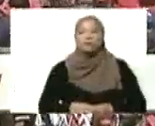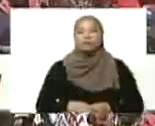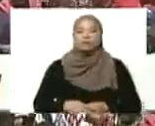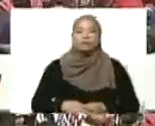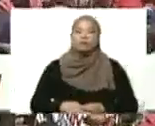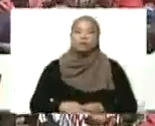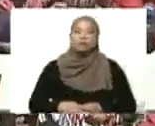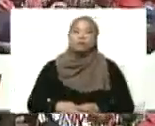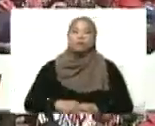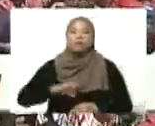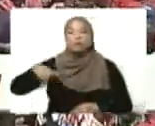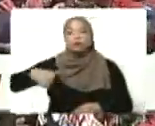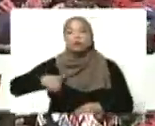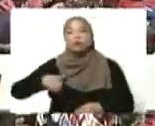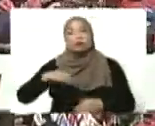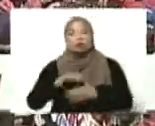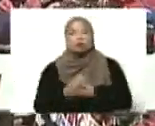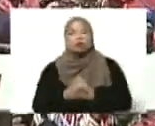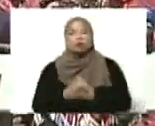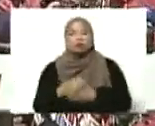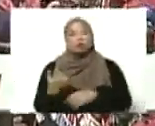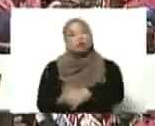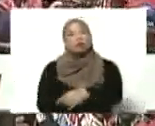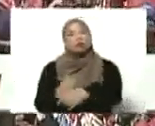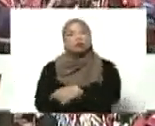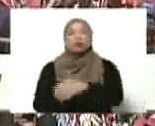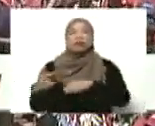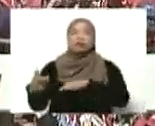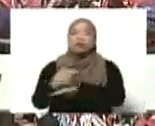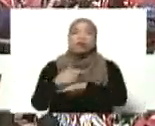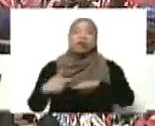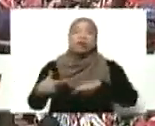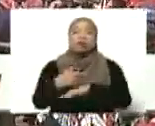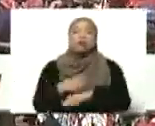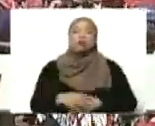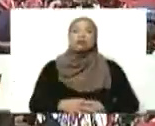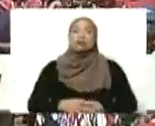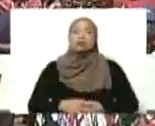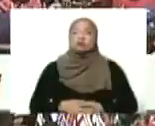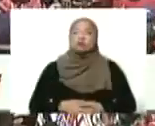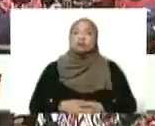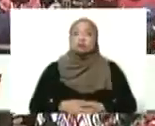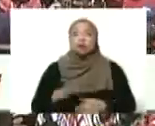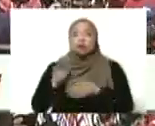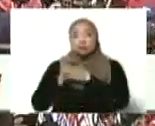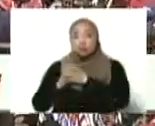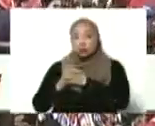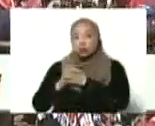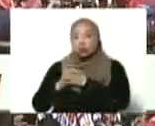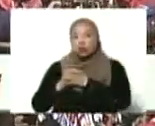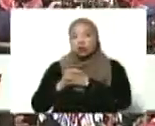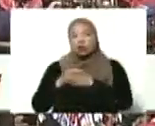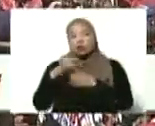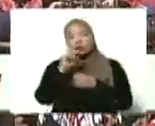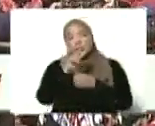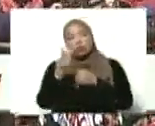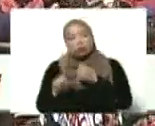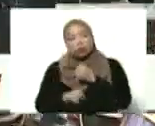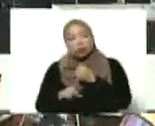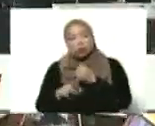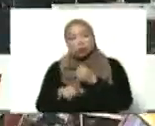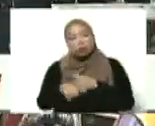Están aquí con nosotros nuestro hermano gobernador, nuestro hermano Pedro Infante, vicepresidente. ¿Usted conoce a